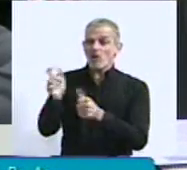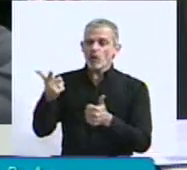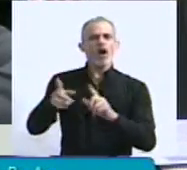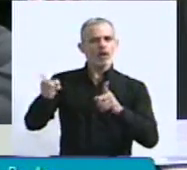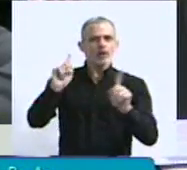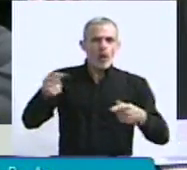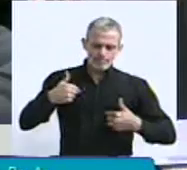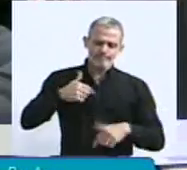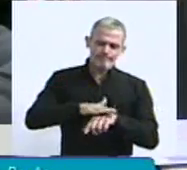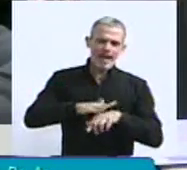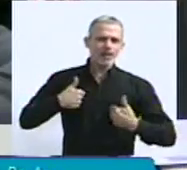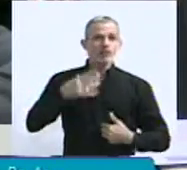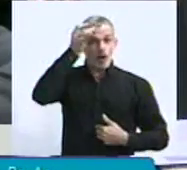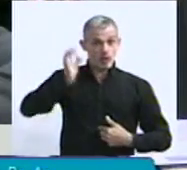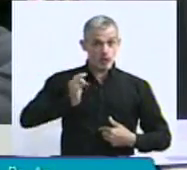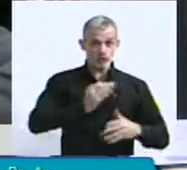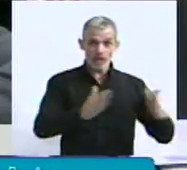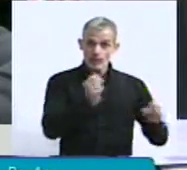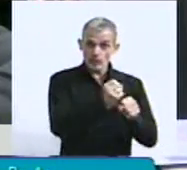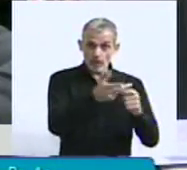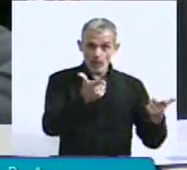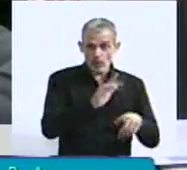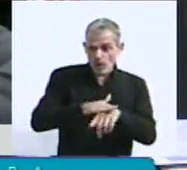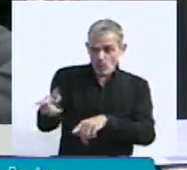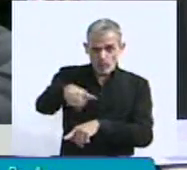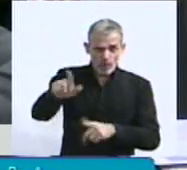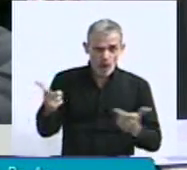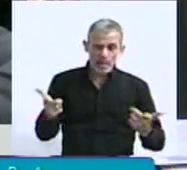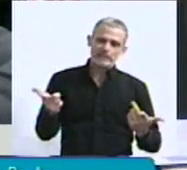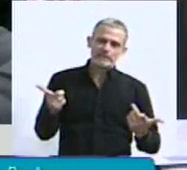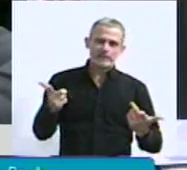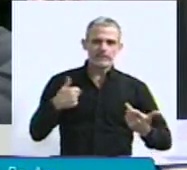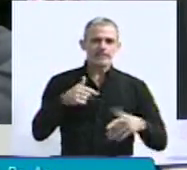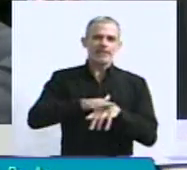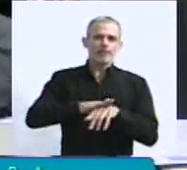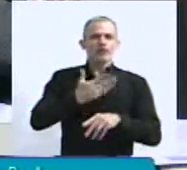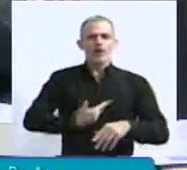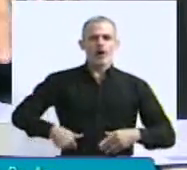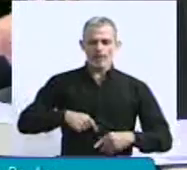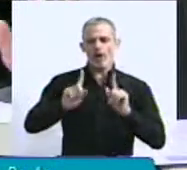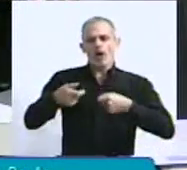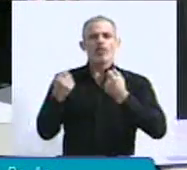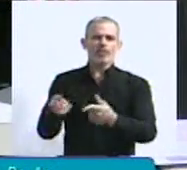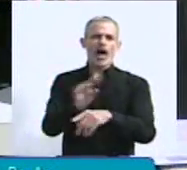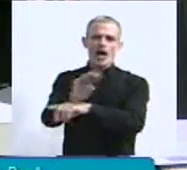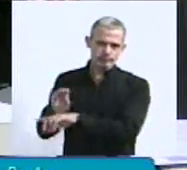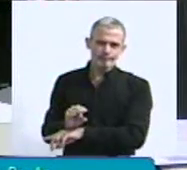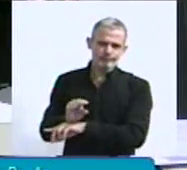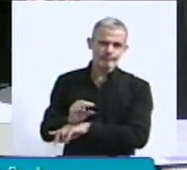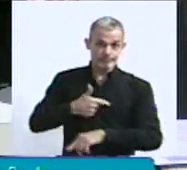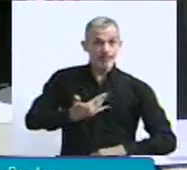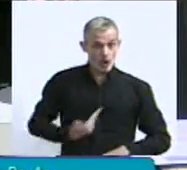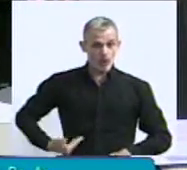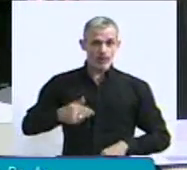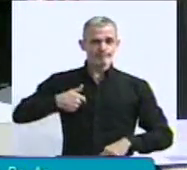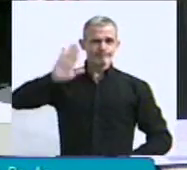cargo y reparar 12 años de desempleo prolongado y elevado. Y este gobierno se hizo